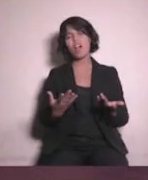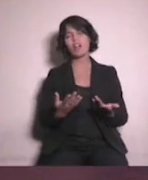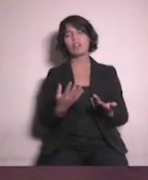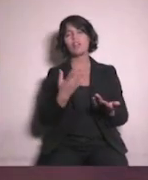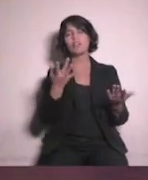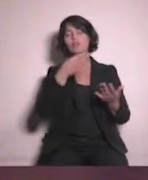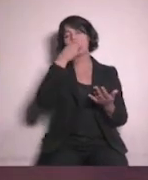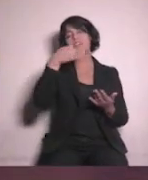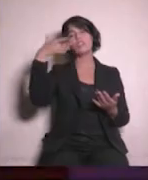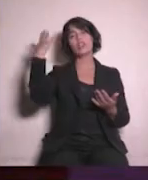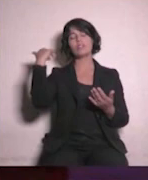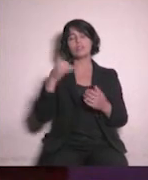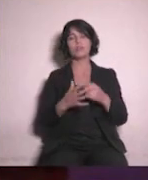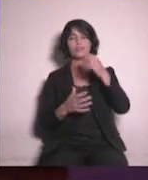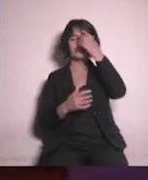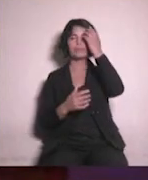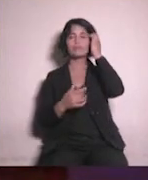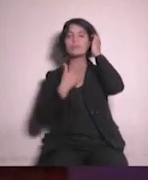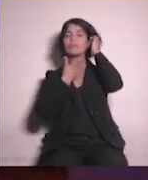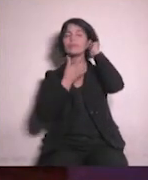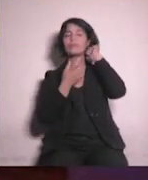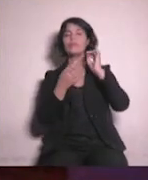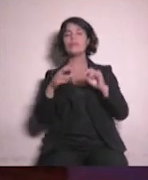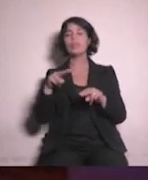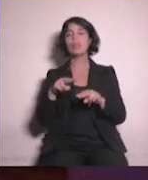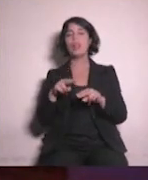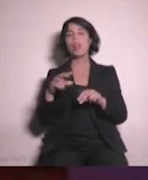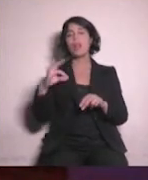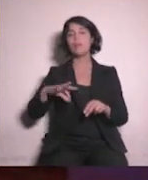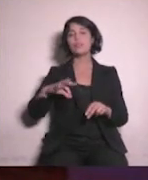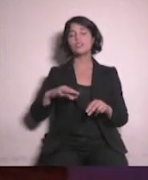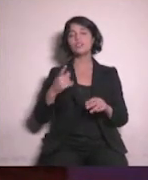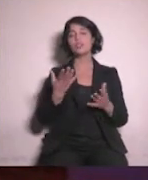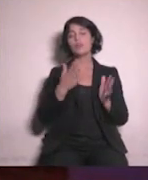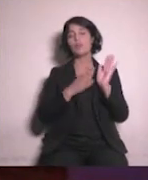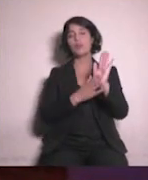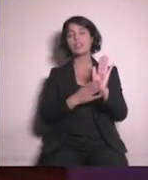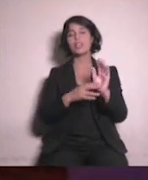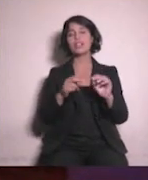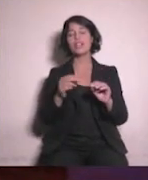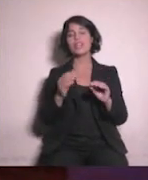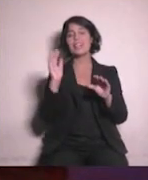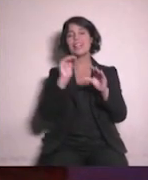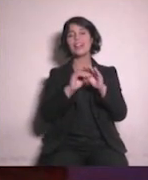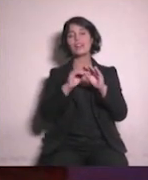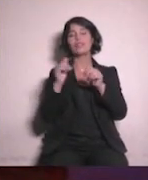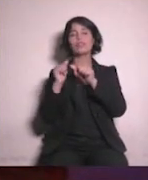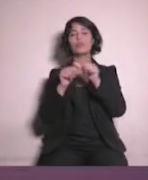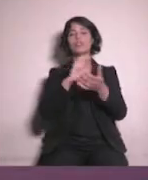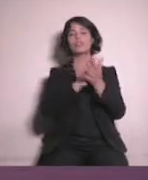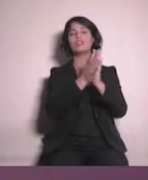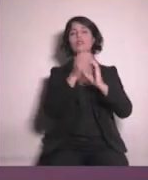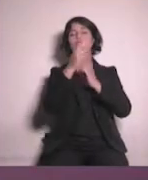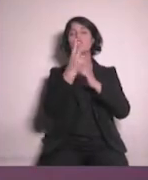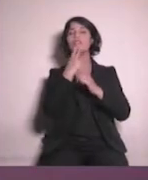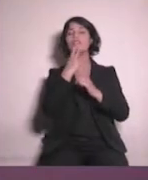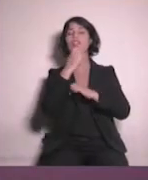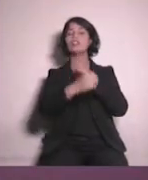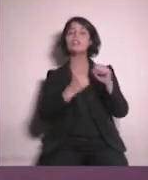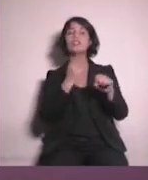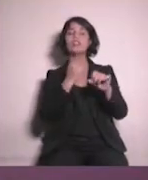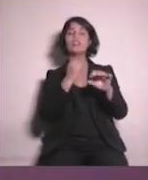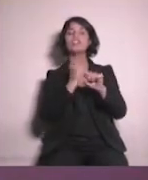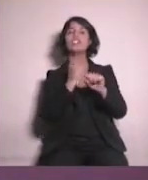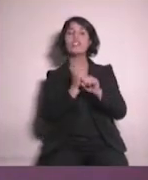como lo mencionaba, porque las pensiones son el reflejo del ahorro durante la vida laboral. Eso es lo